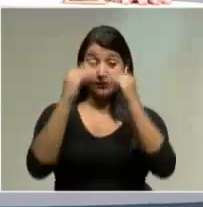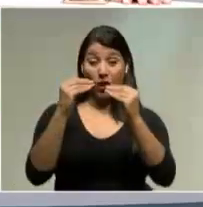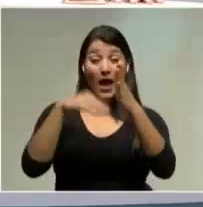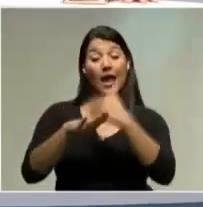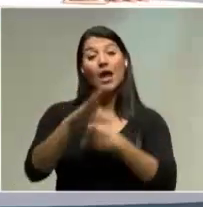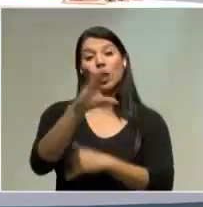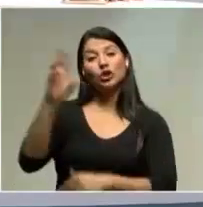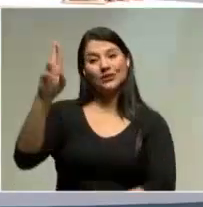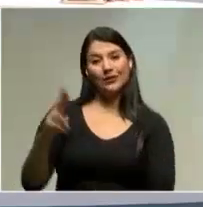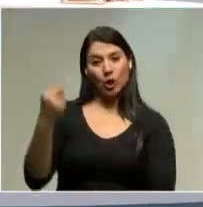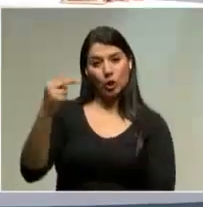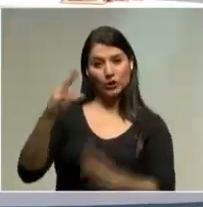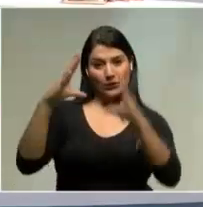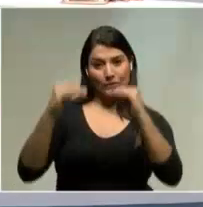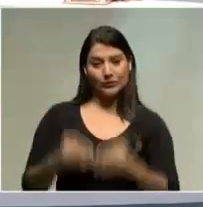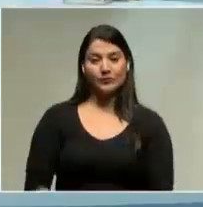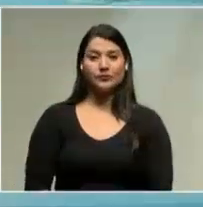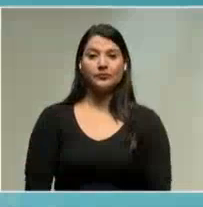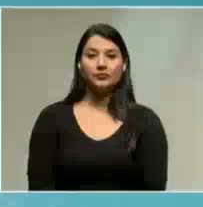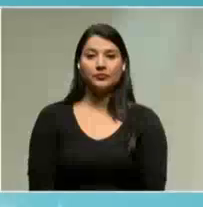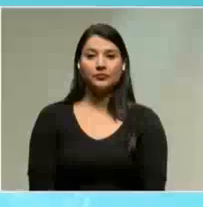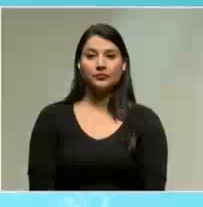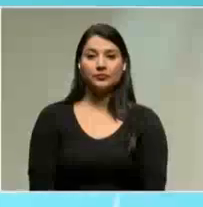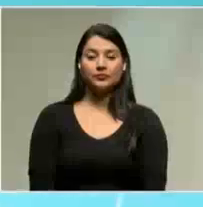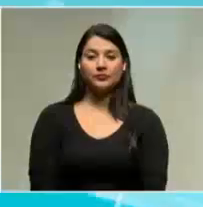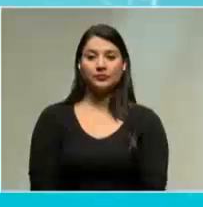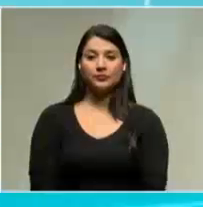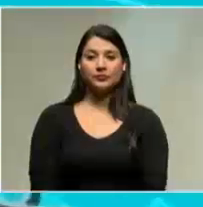edición estelar de Costa Rica Noticias.